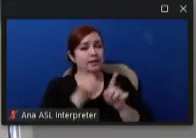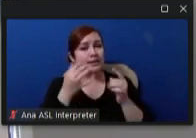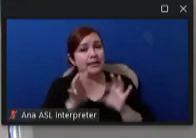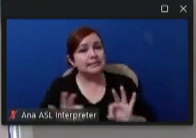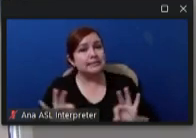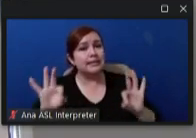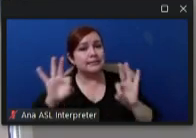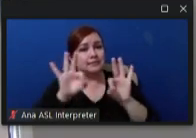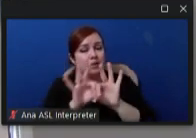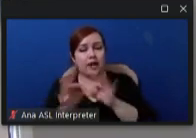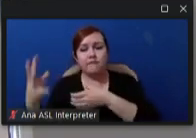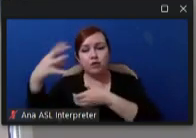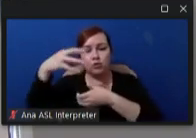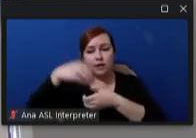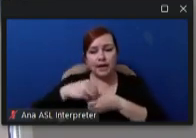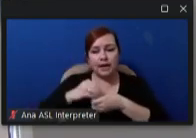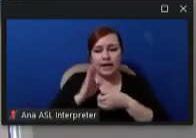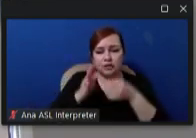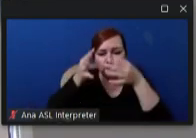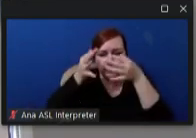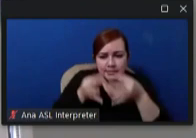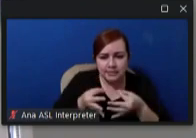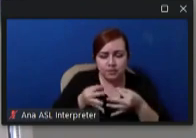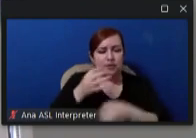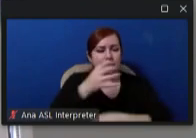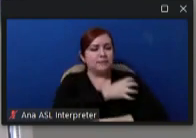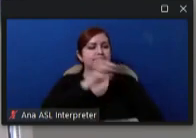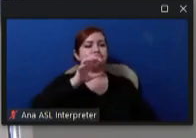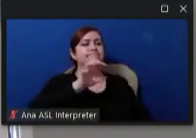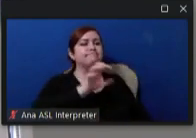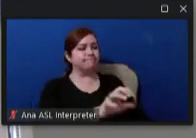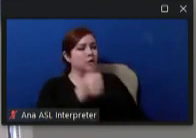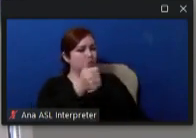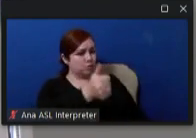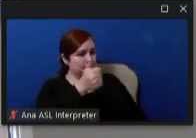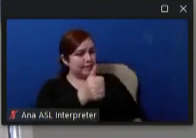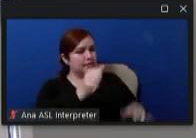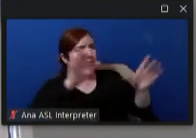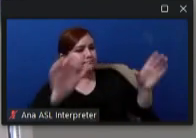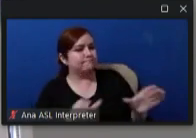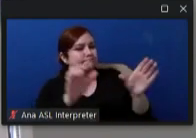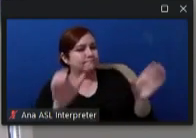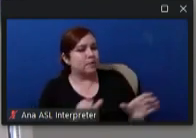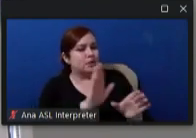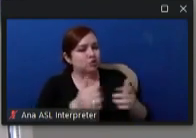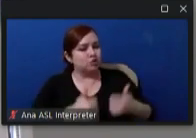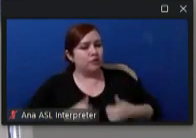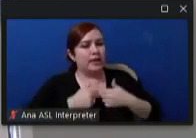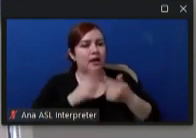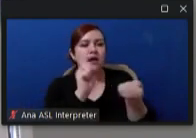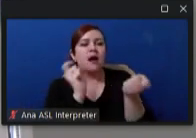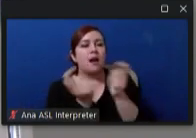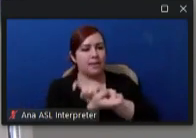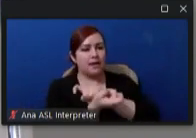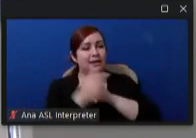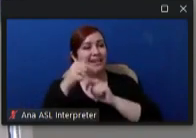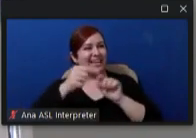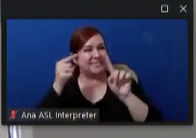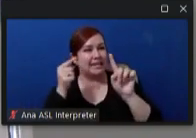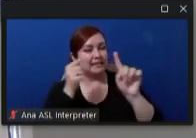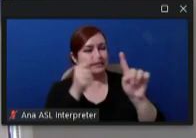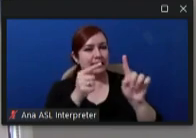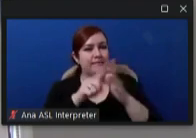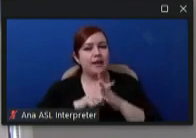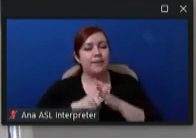toma de decisiones y empoderarlas para que sean agentes activos de cambio. Esta iniciativa se alinea con una